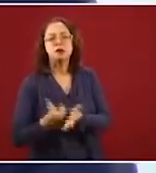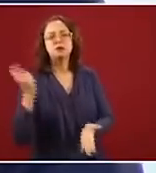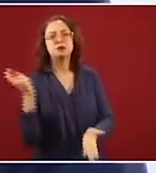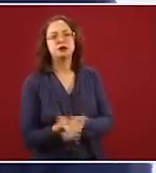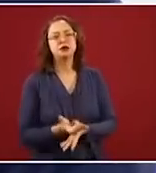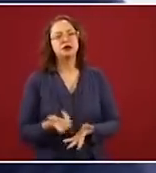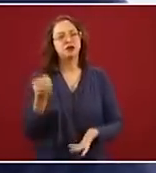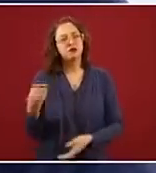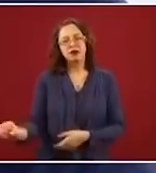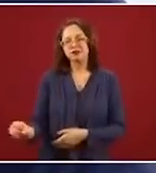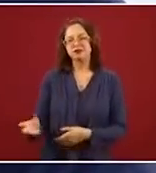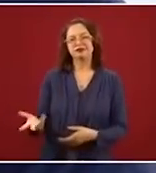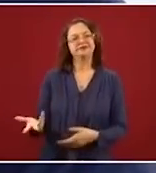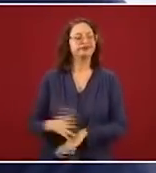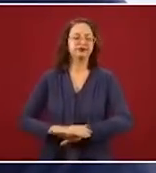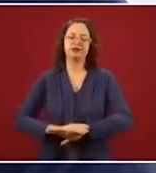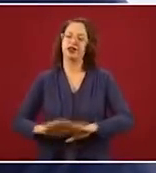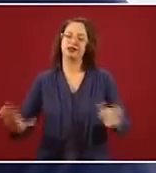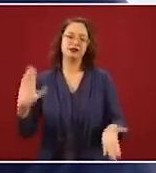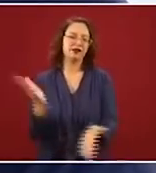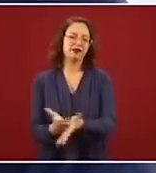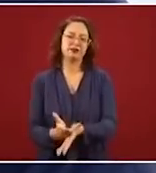Eso se termina.